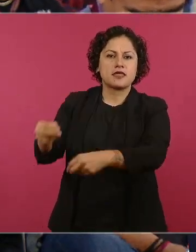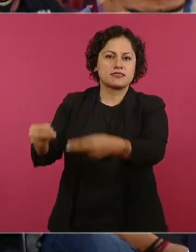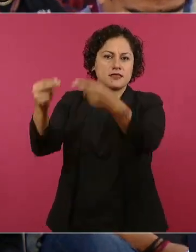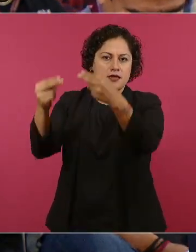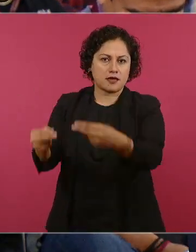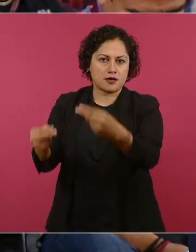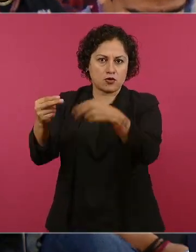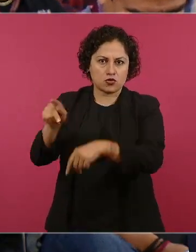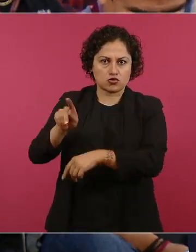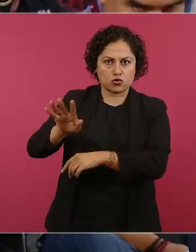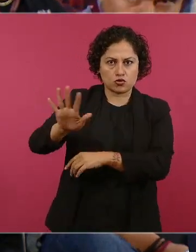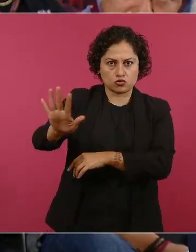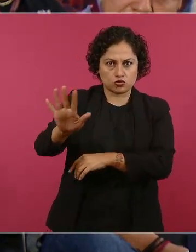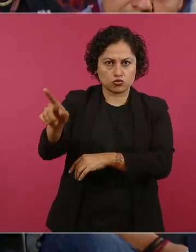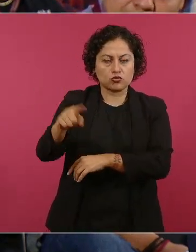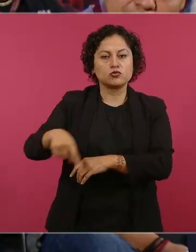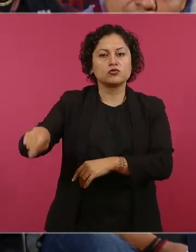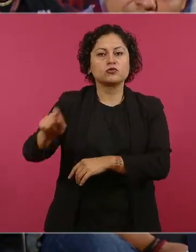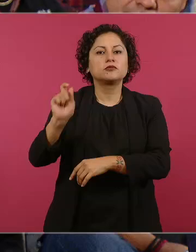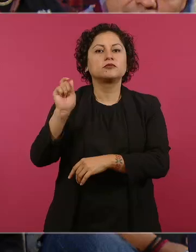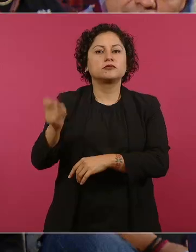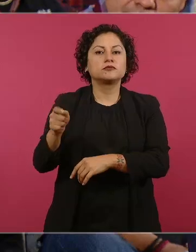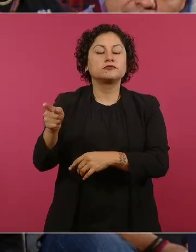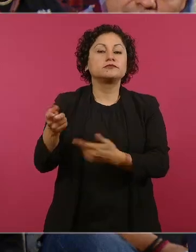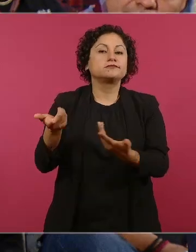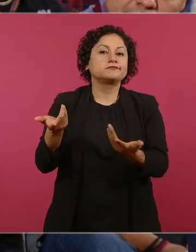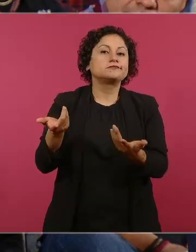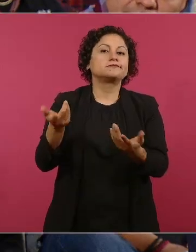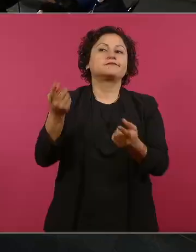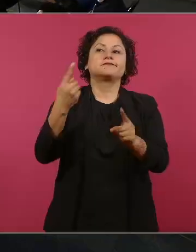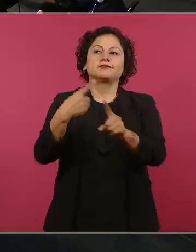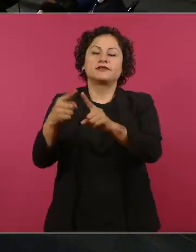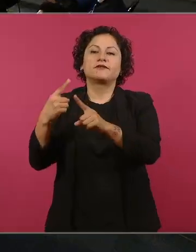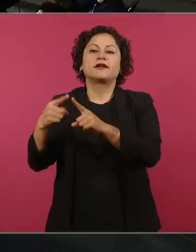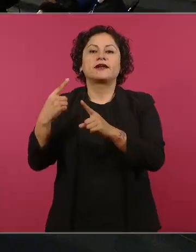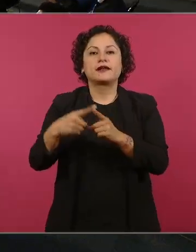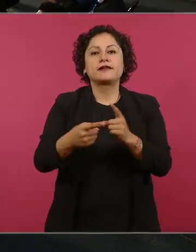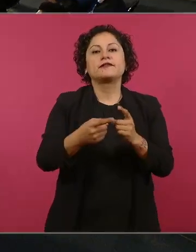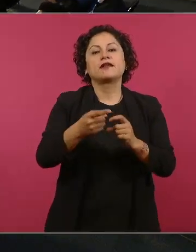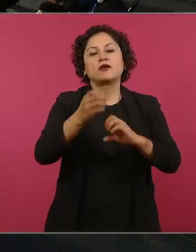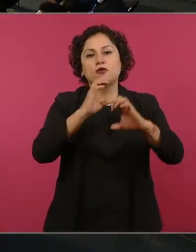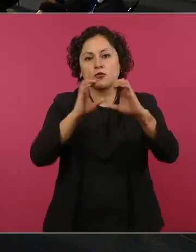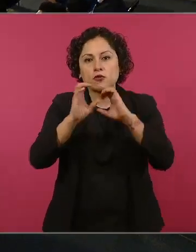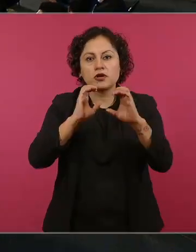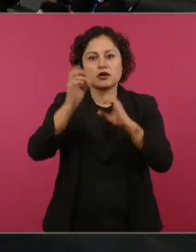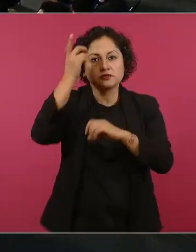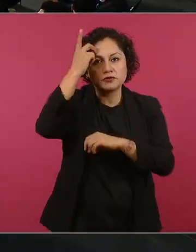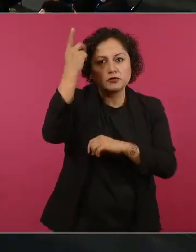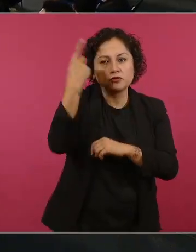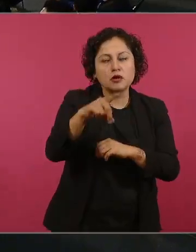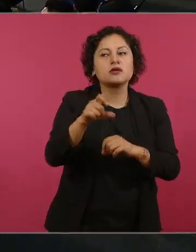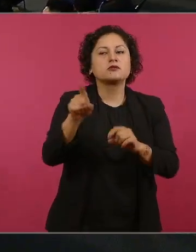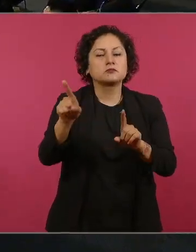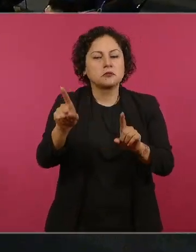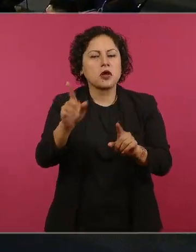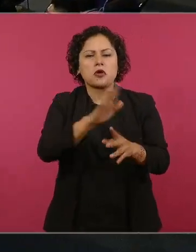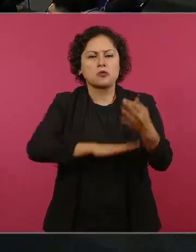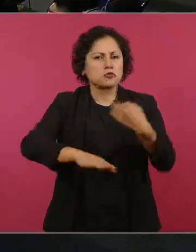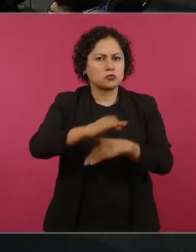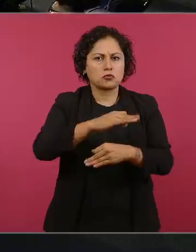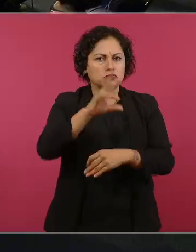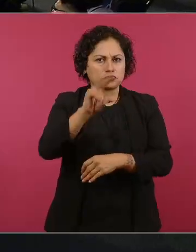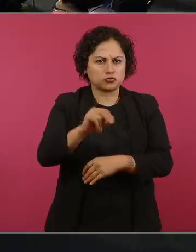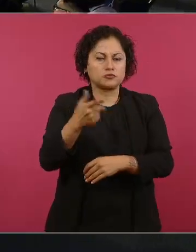pasa por los dueños de los medios de comunicación, no de todos, de algunos de ellos. Y llama la atención